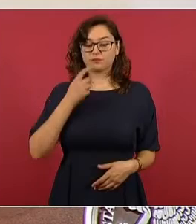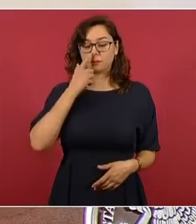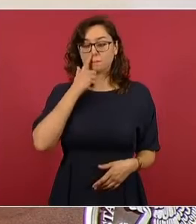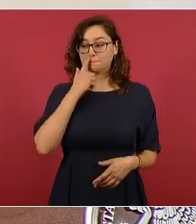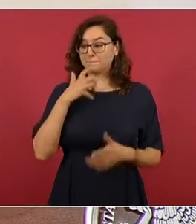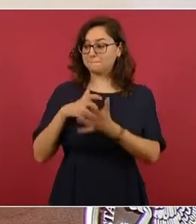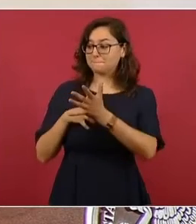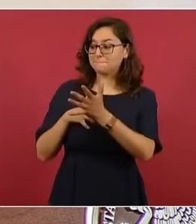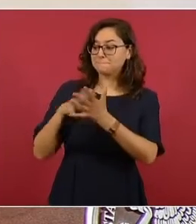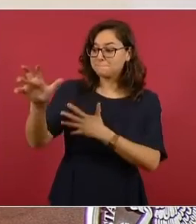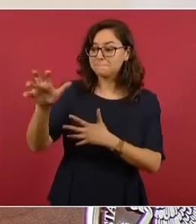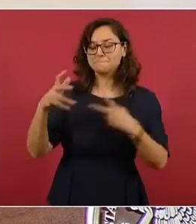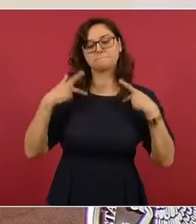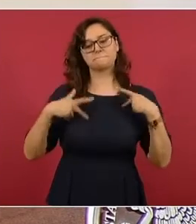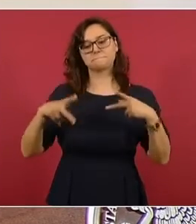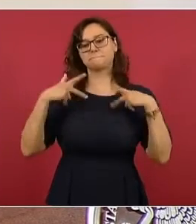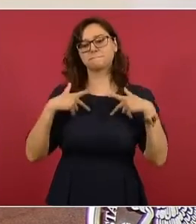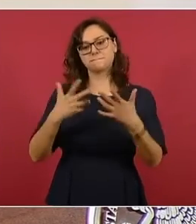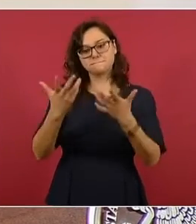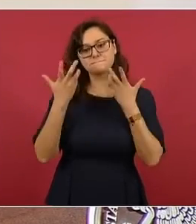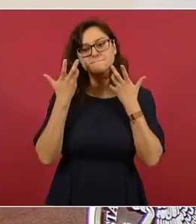de millones